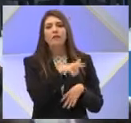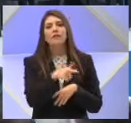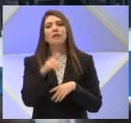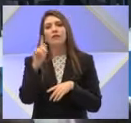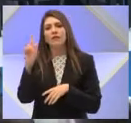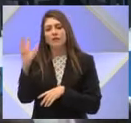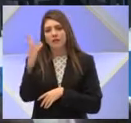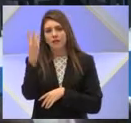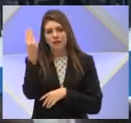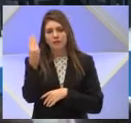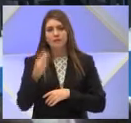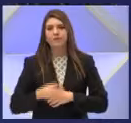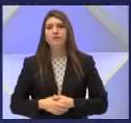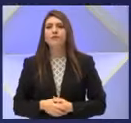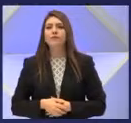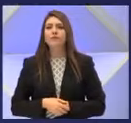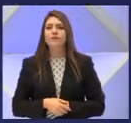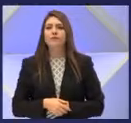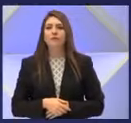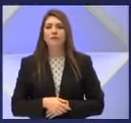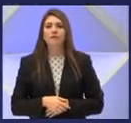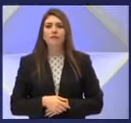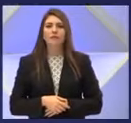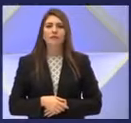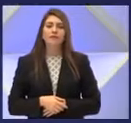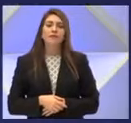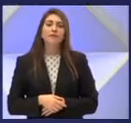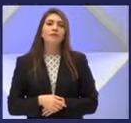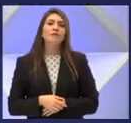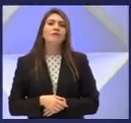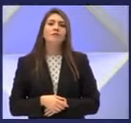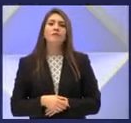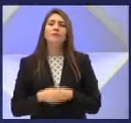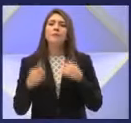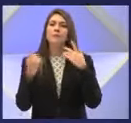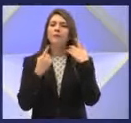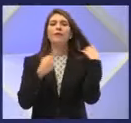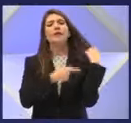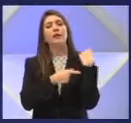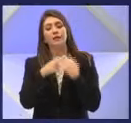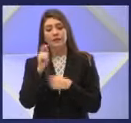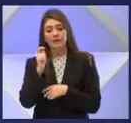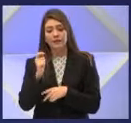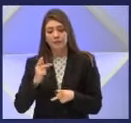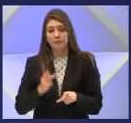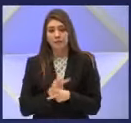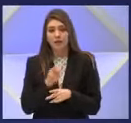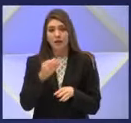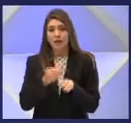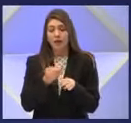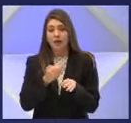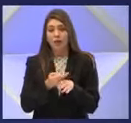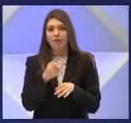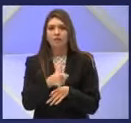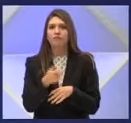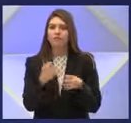y es que no es para menos con lo que está sucediendo actualmente